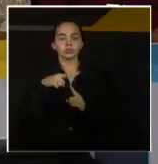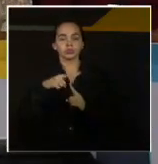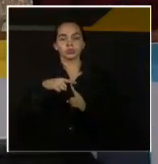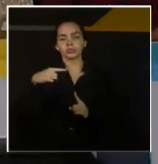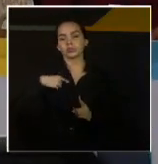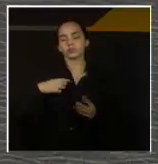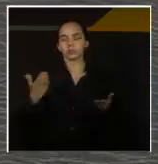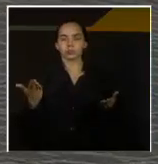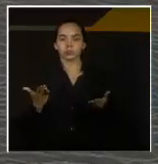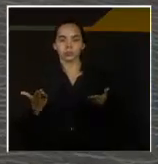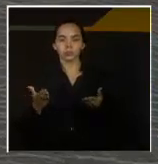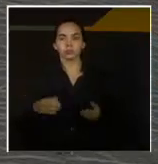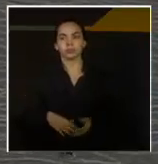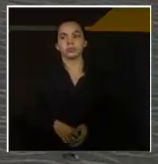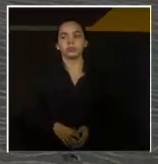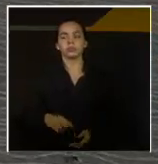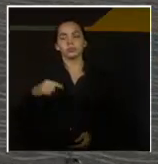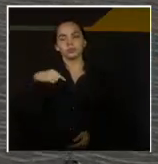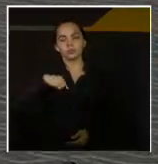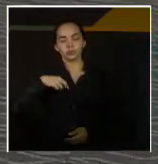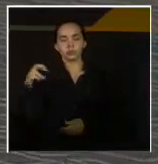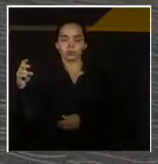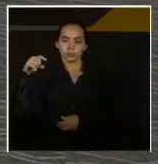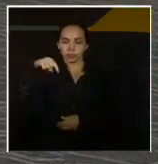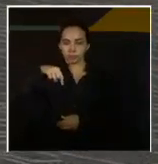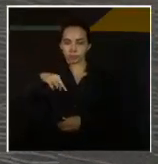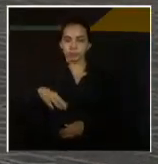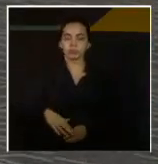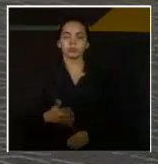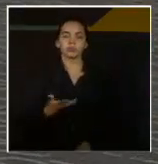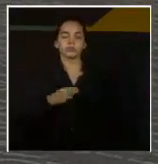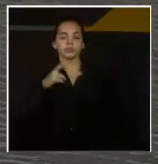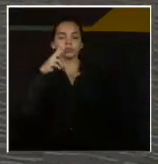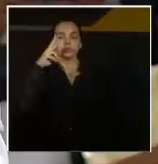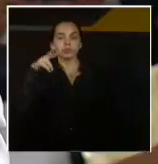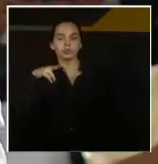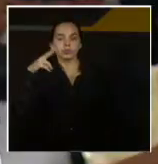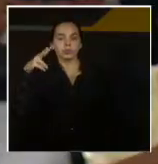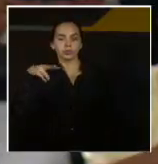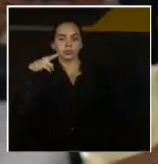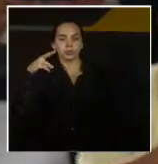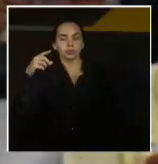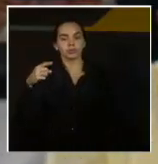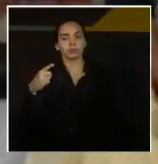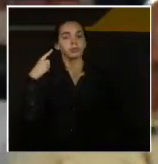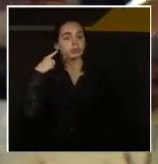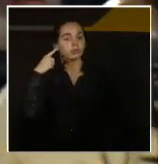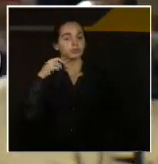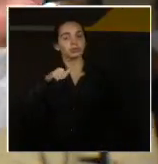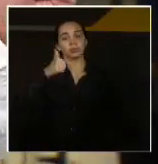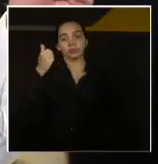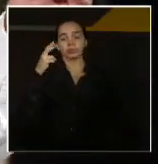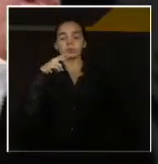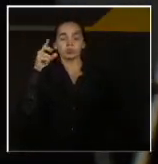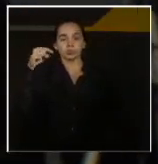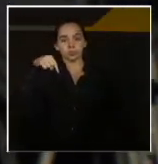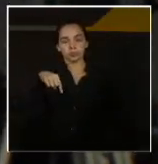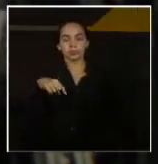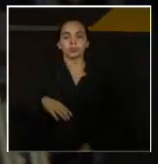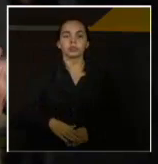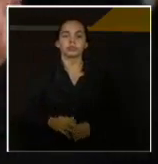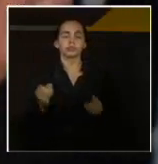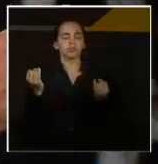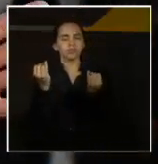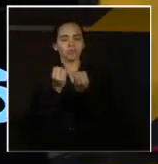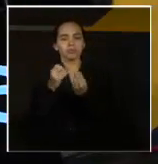haciendo. Yo estoy acá teniendo una voz representando a otras voces. Yo estoy acá porque